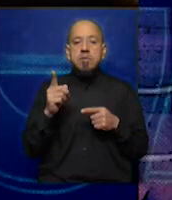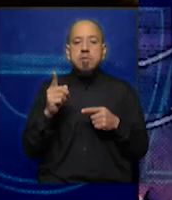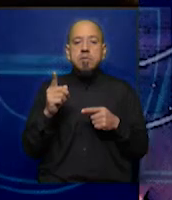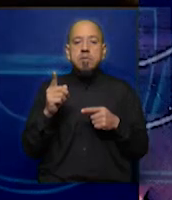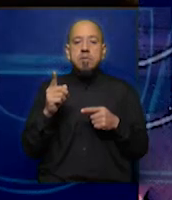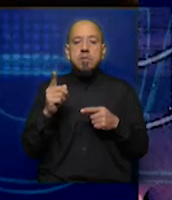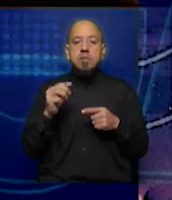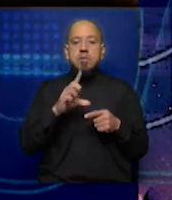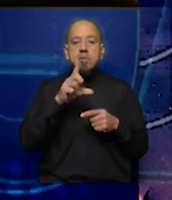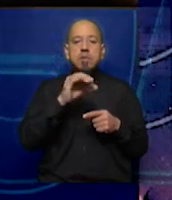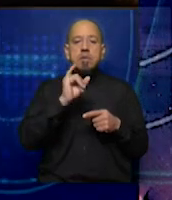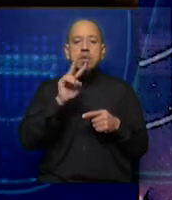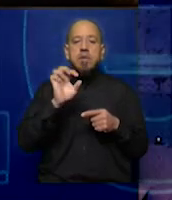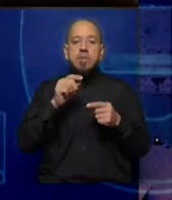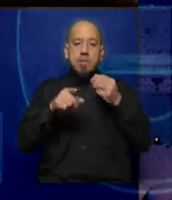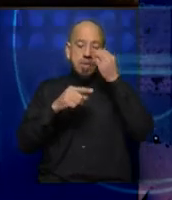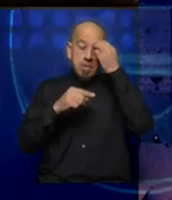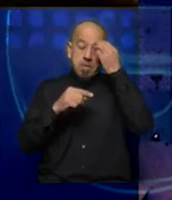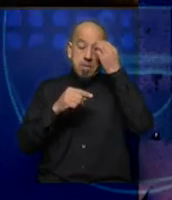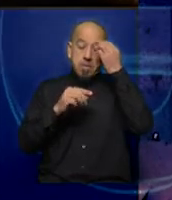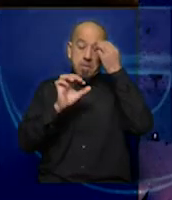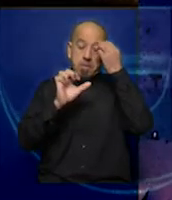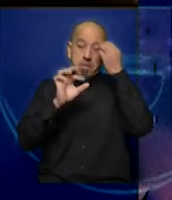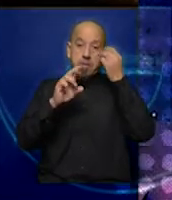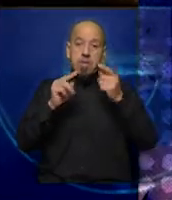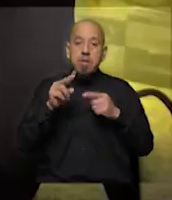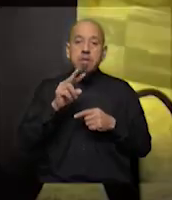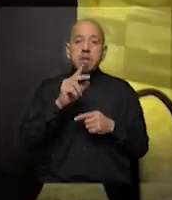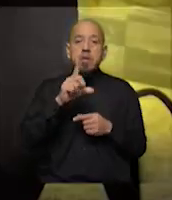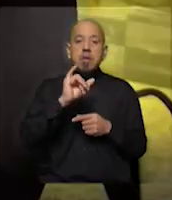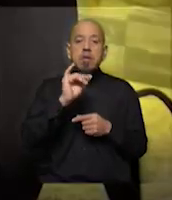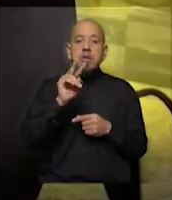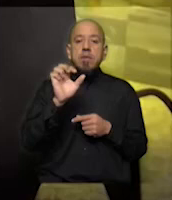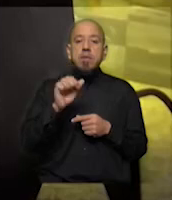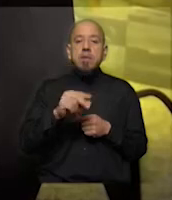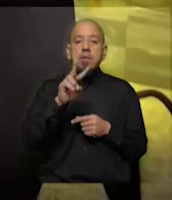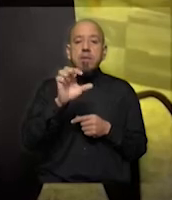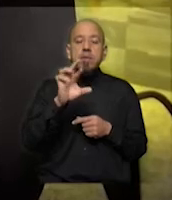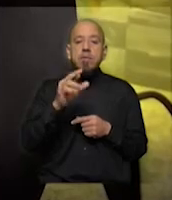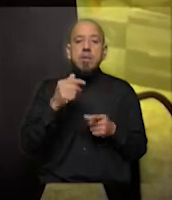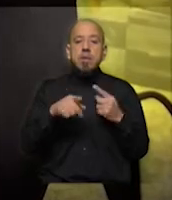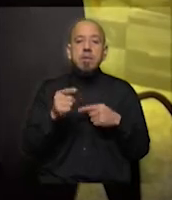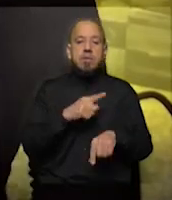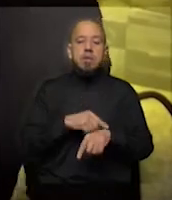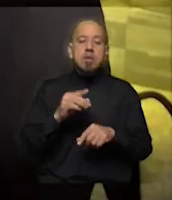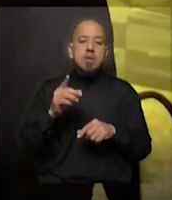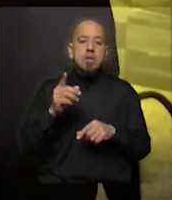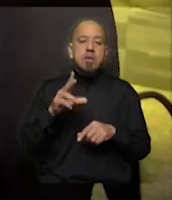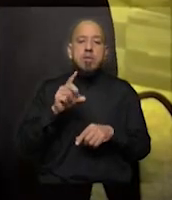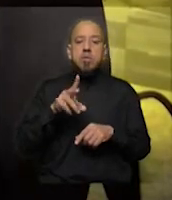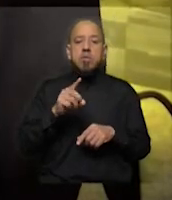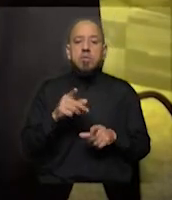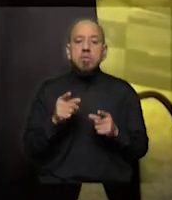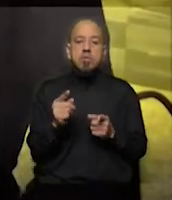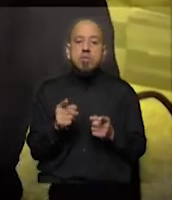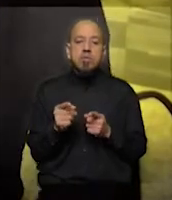live era. Exactamente, vamos a estar en live era a partir de las 0 horas. Acá en el barcito no podemos